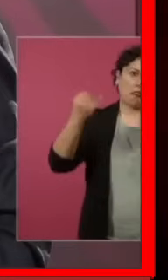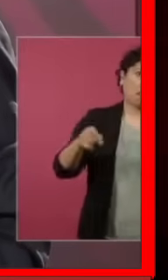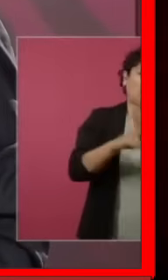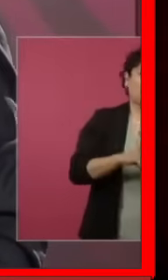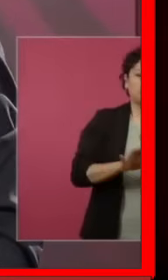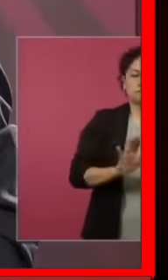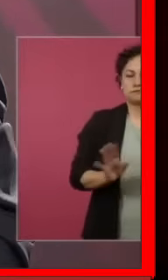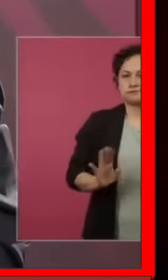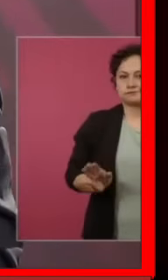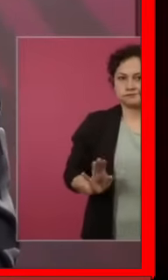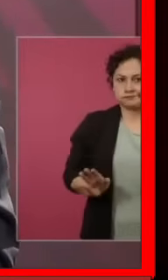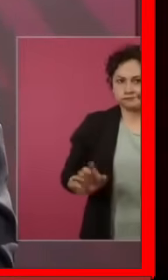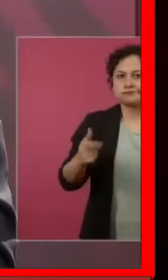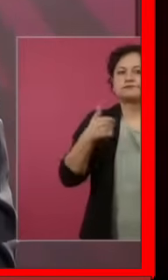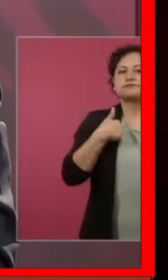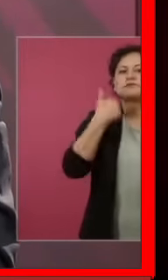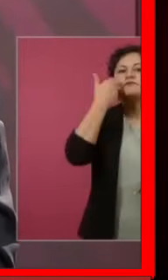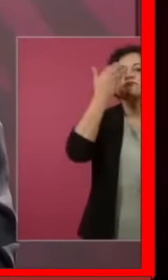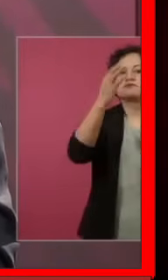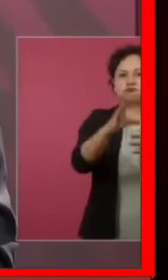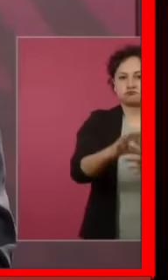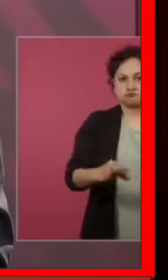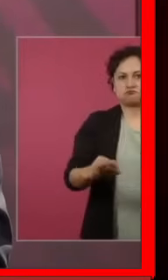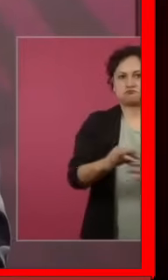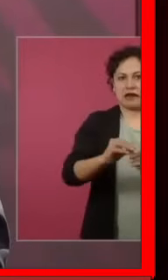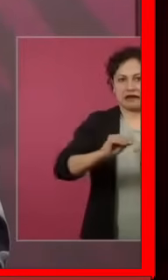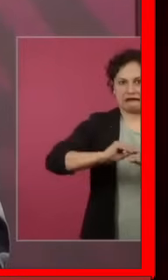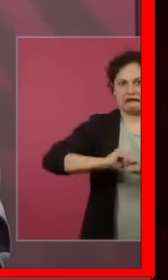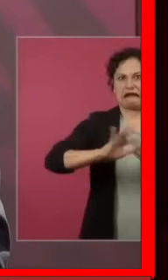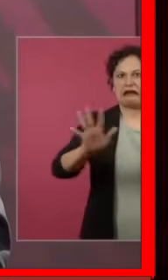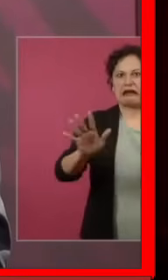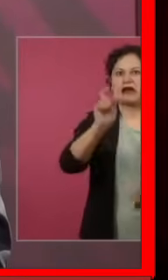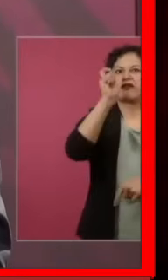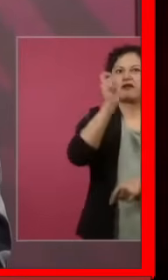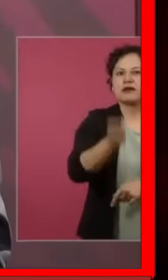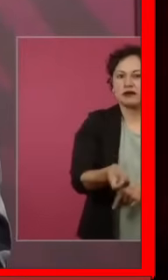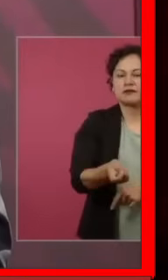para subrayar la hipocresía que significa